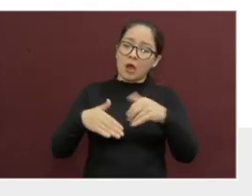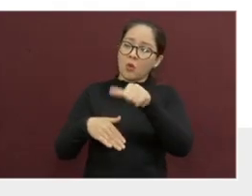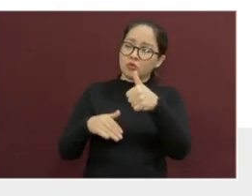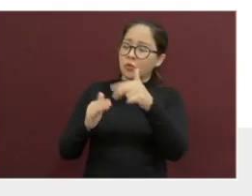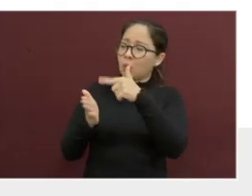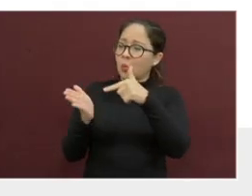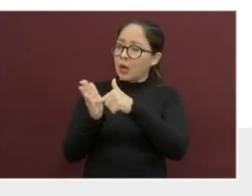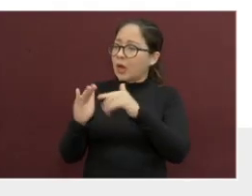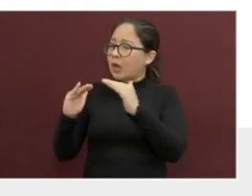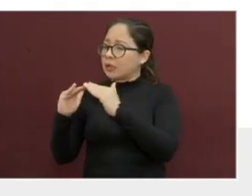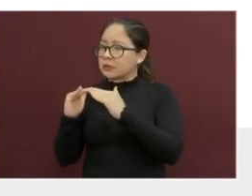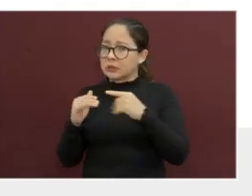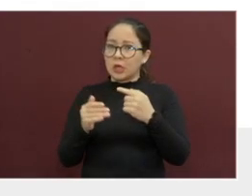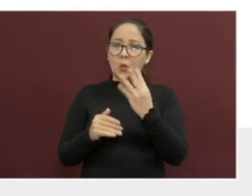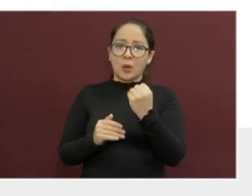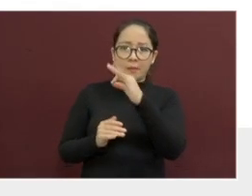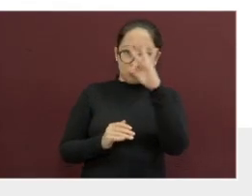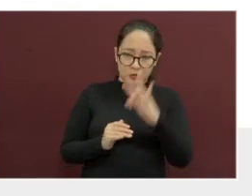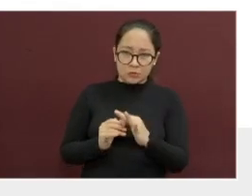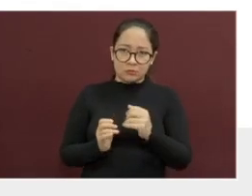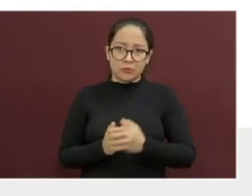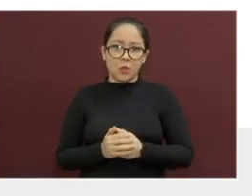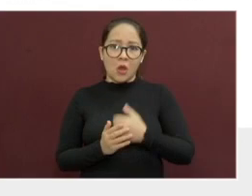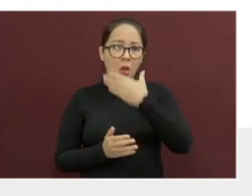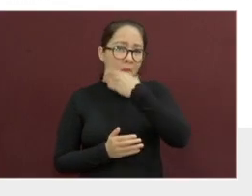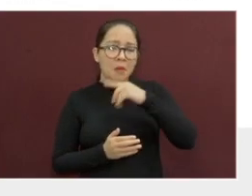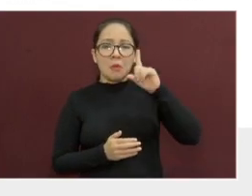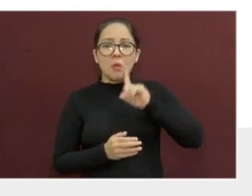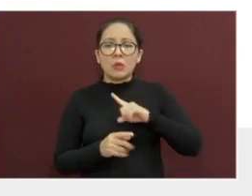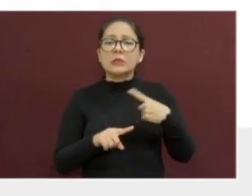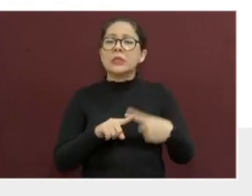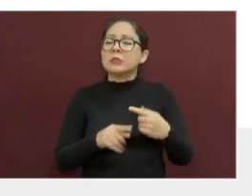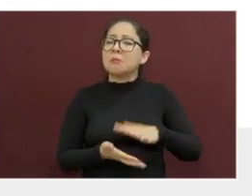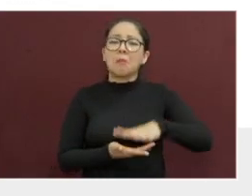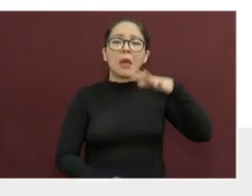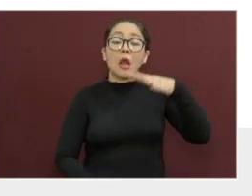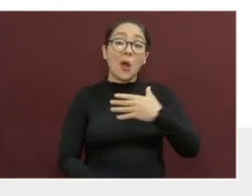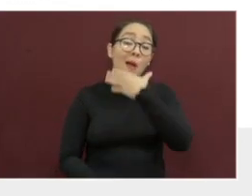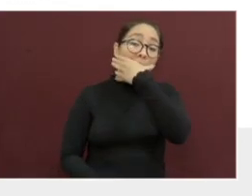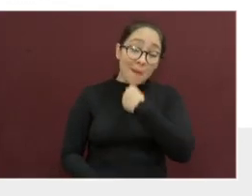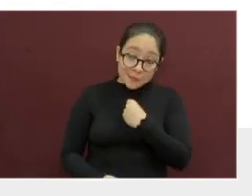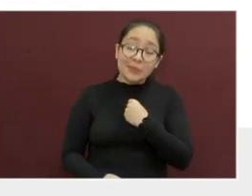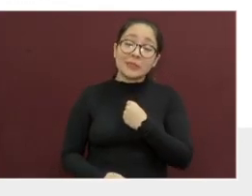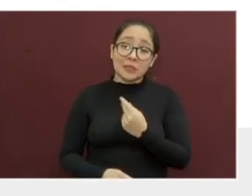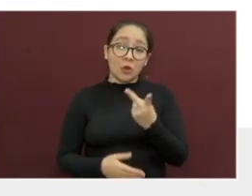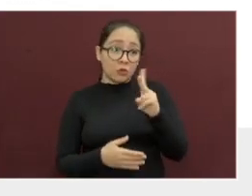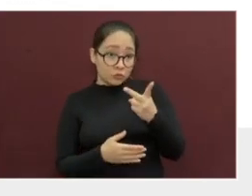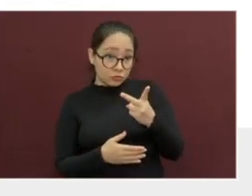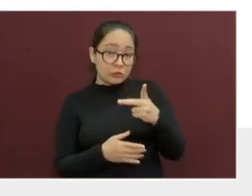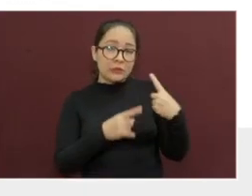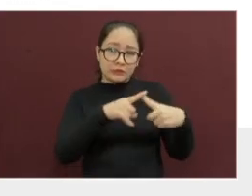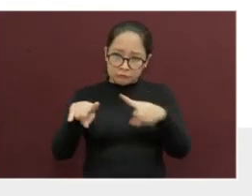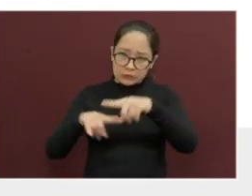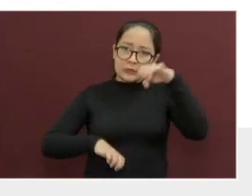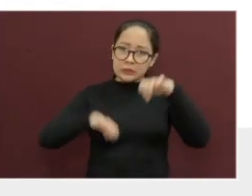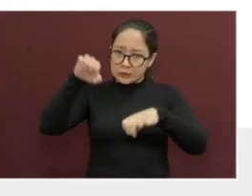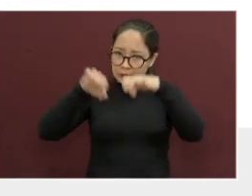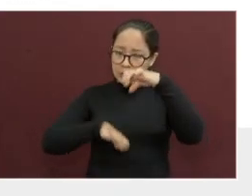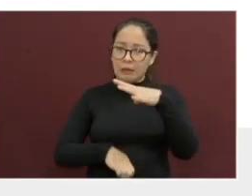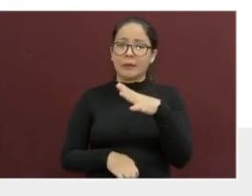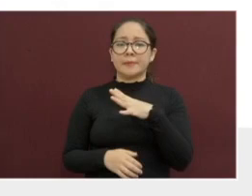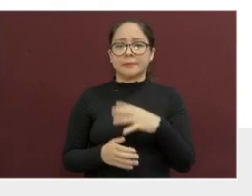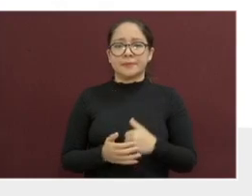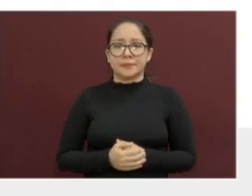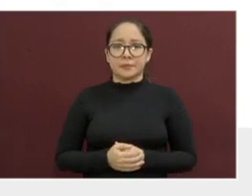salud por sexo de igual manera la enfermedad se ha presentado más en hombres y en ambos en los diferentes grupos de edad